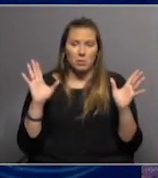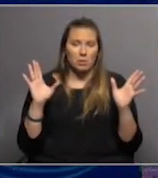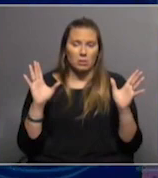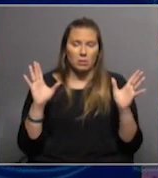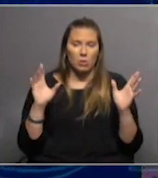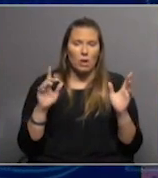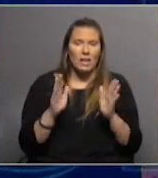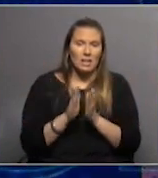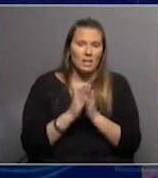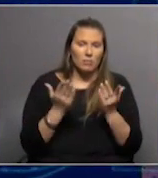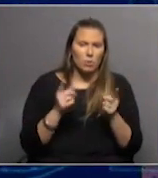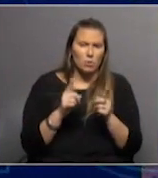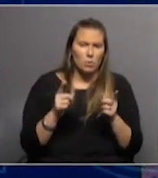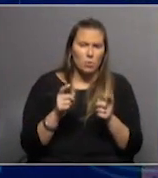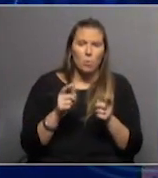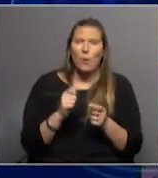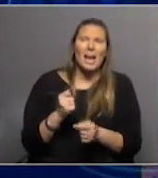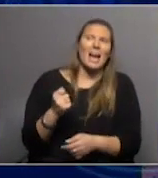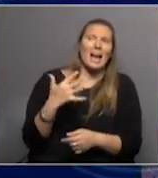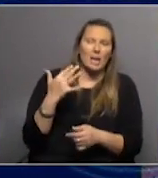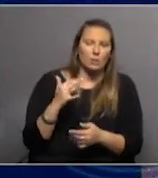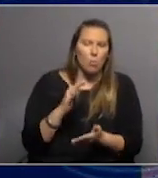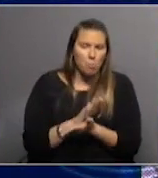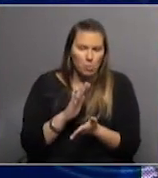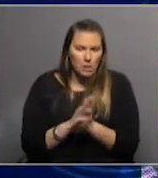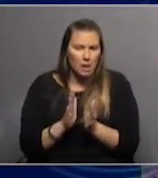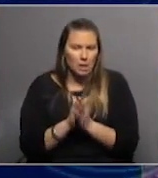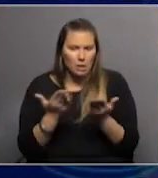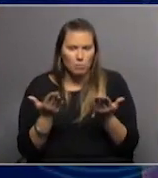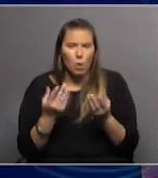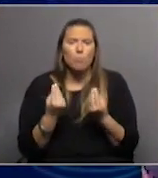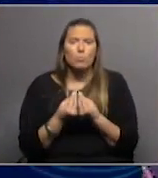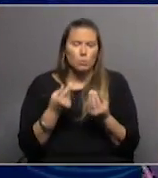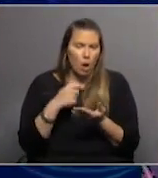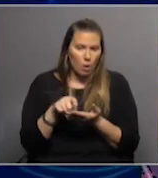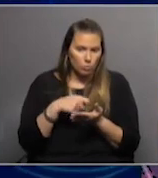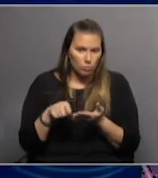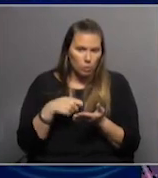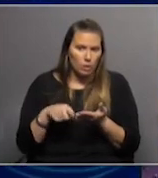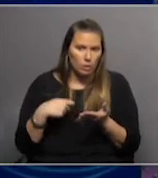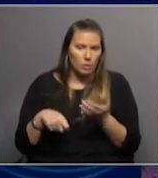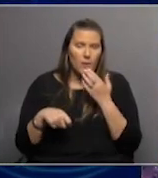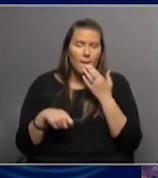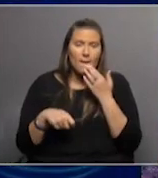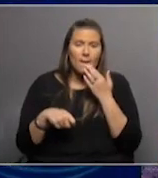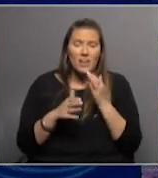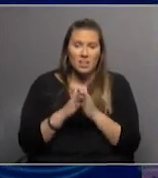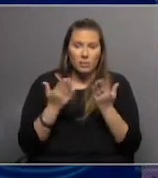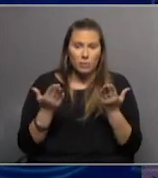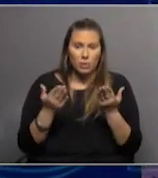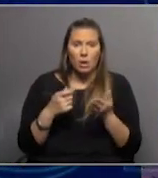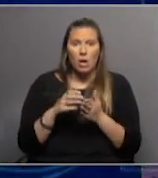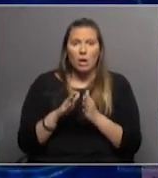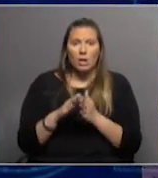libro no es muy caro publicar un libro. Entonces hay muchísimos autores que escriben su libro. Libro